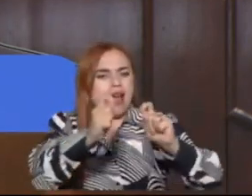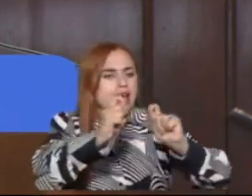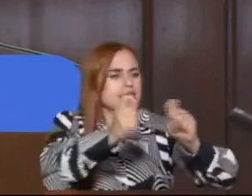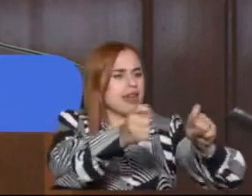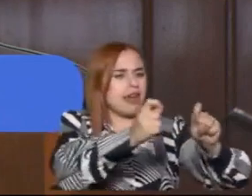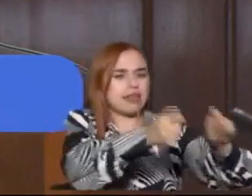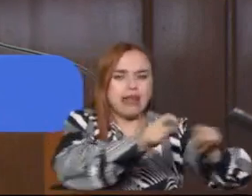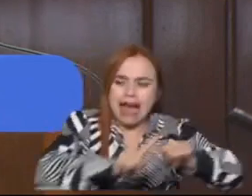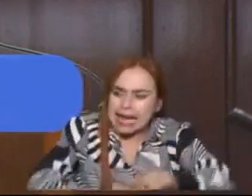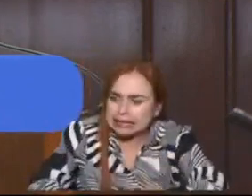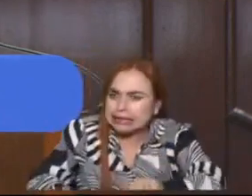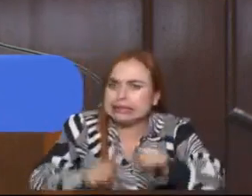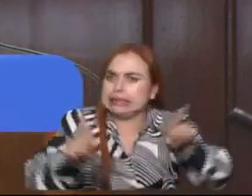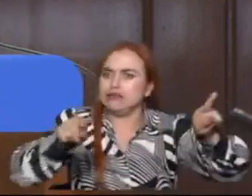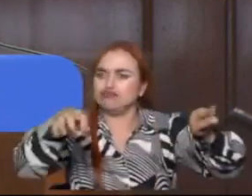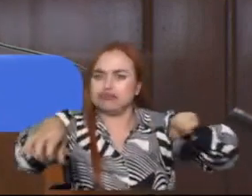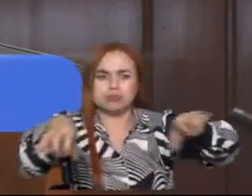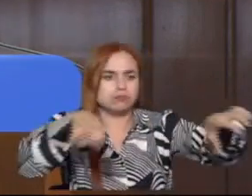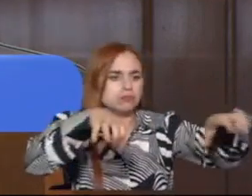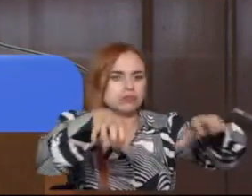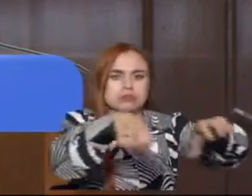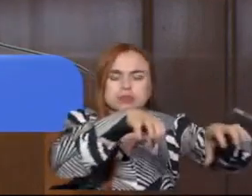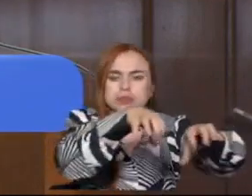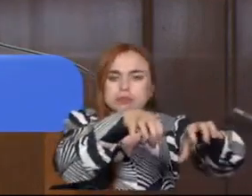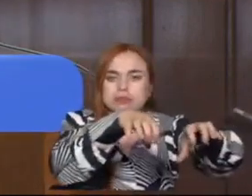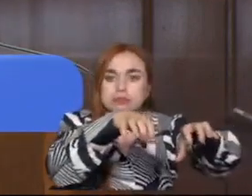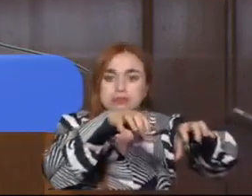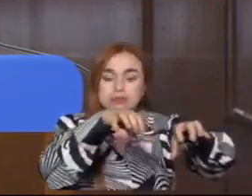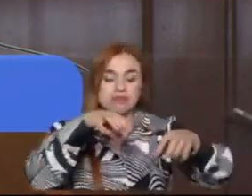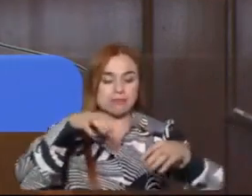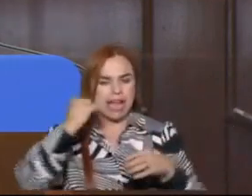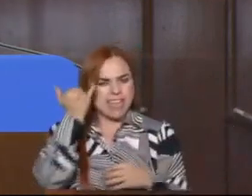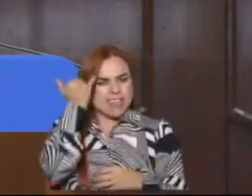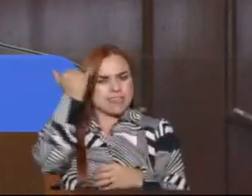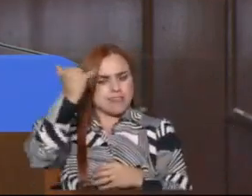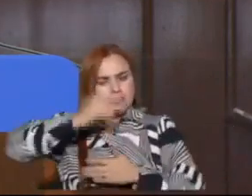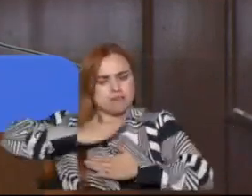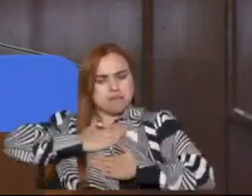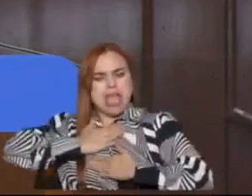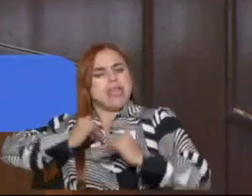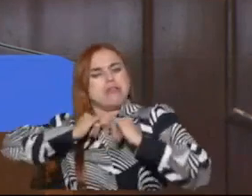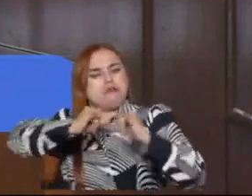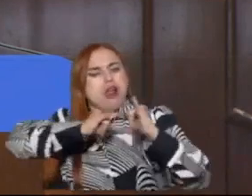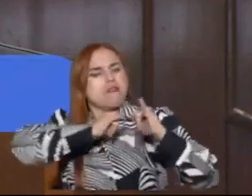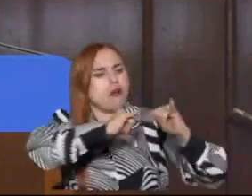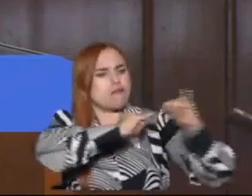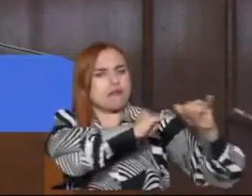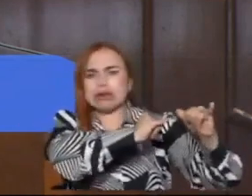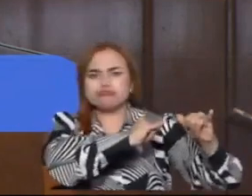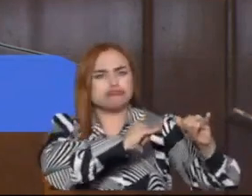a la libertad de expresión y a la diversidad de ideas.